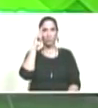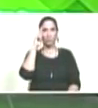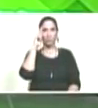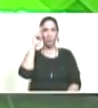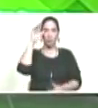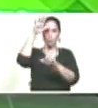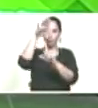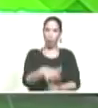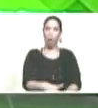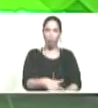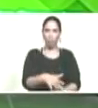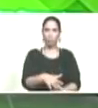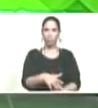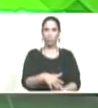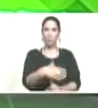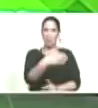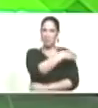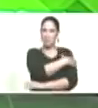derrotada y fascista,